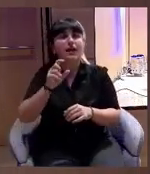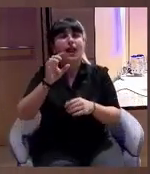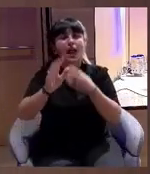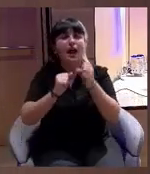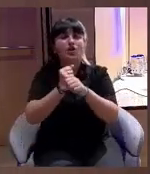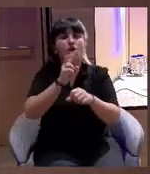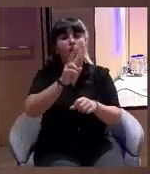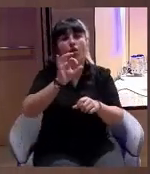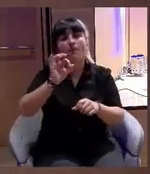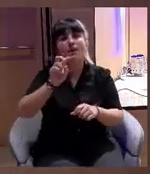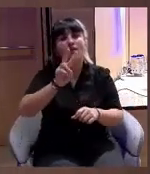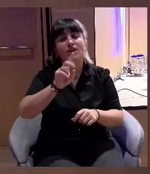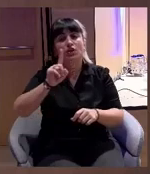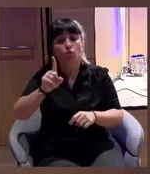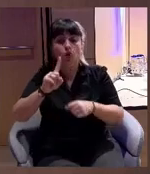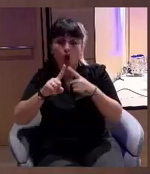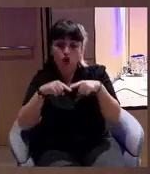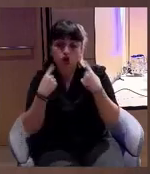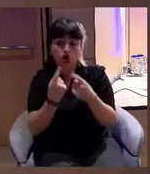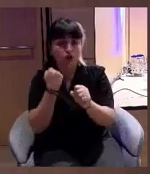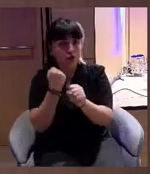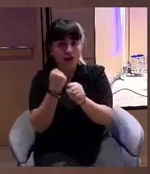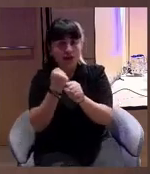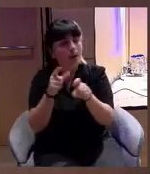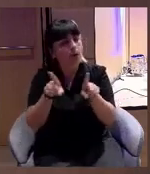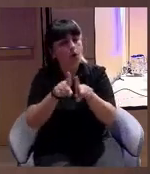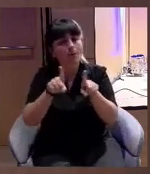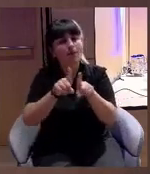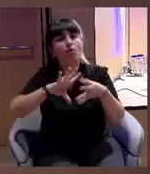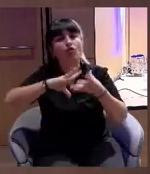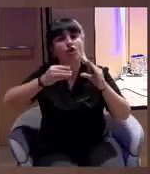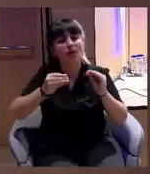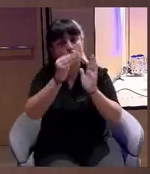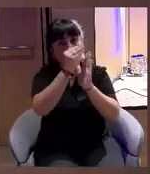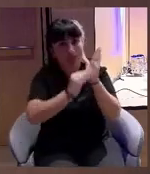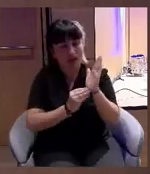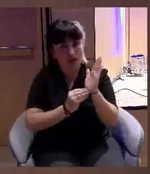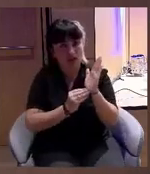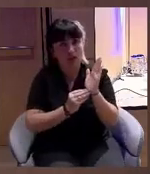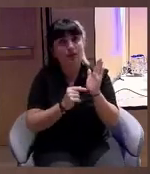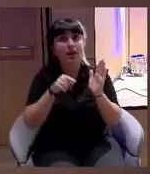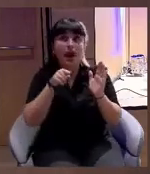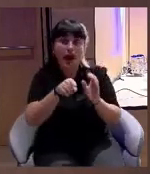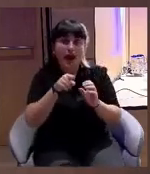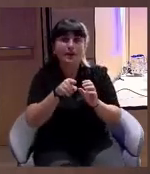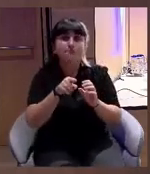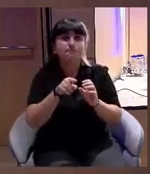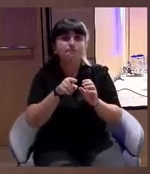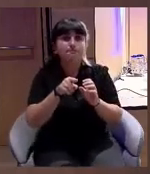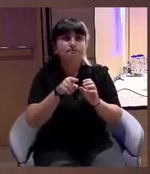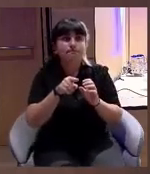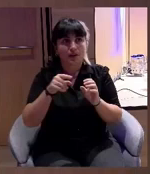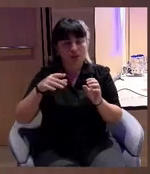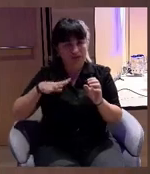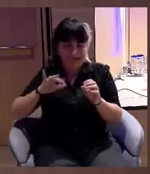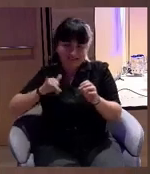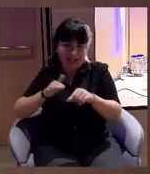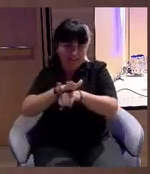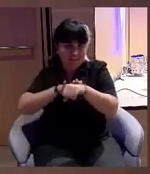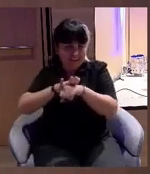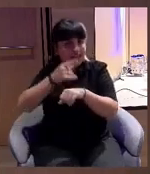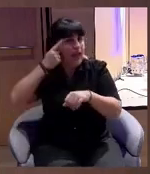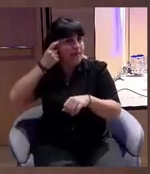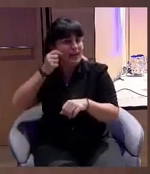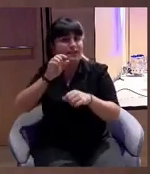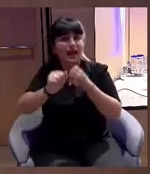trabajamos también con ese mismo formato de datos Entonces tenemos la base de 2021 tenemos la